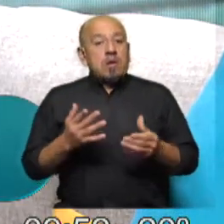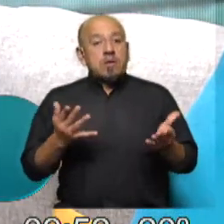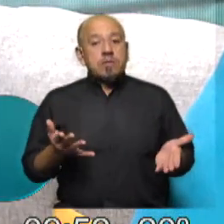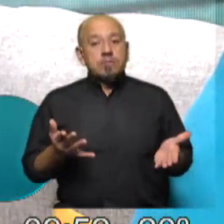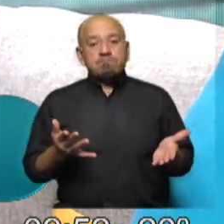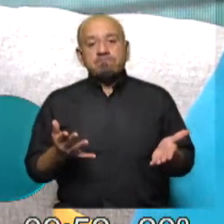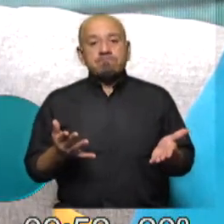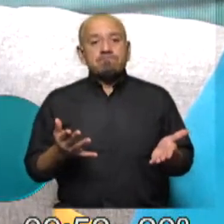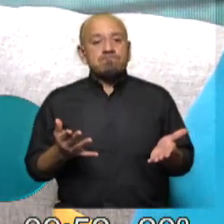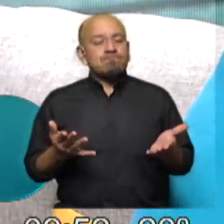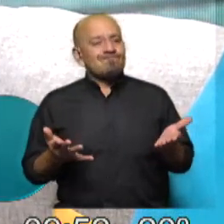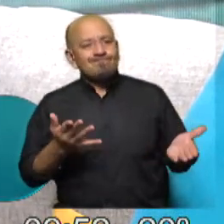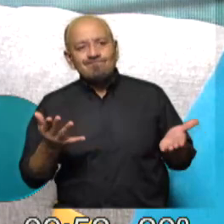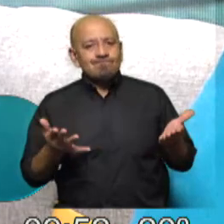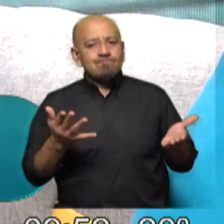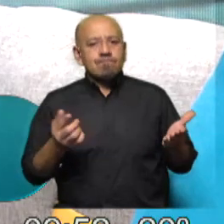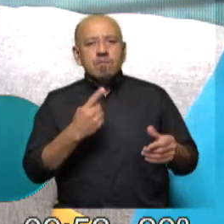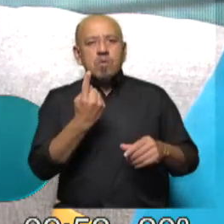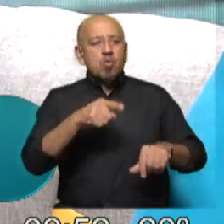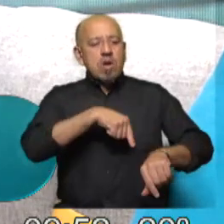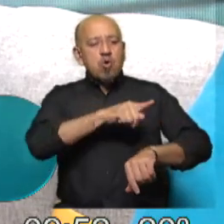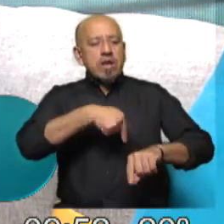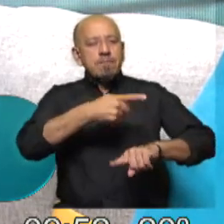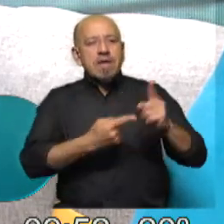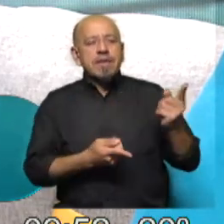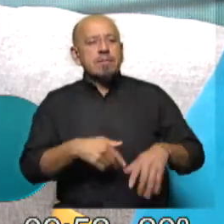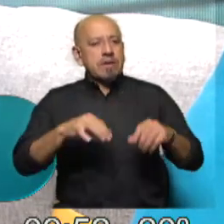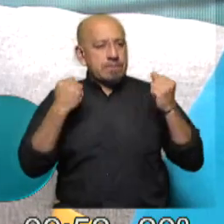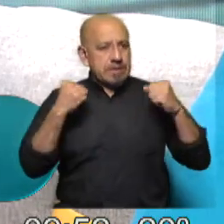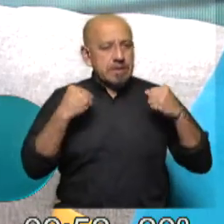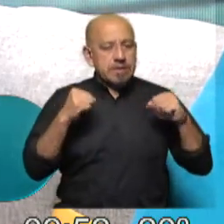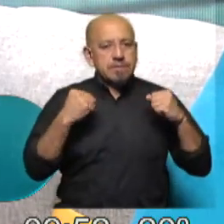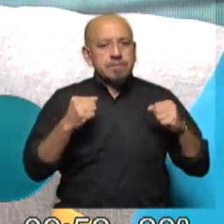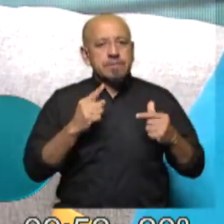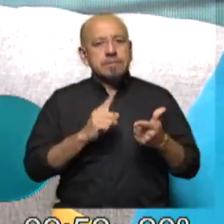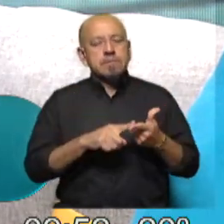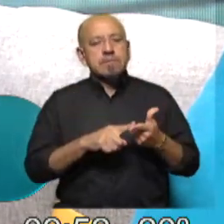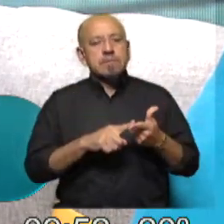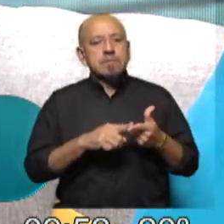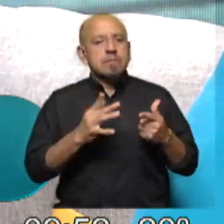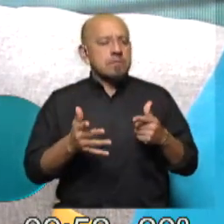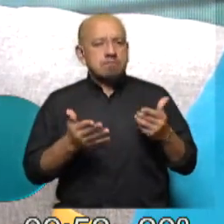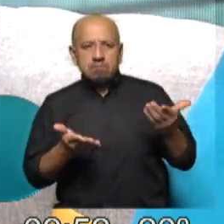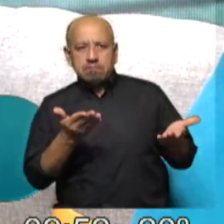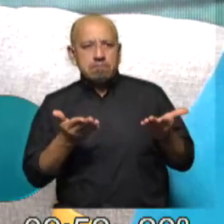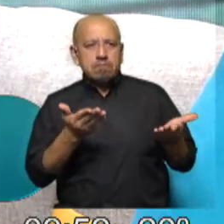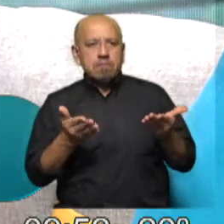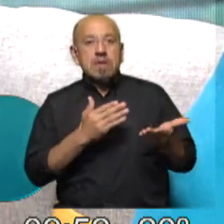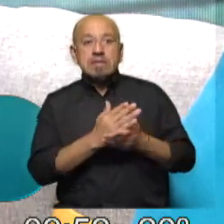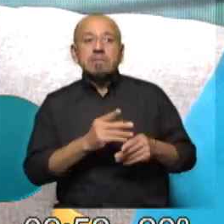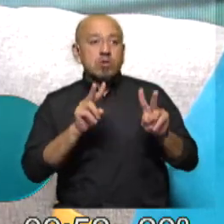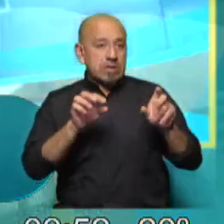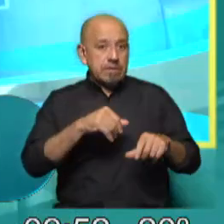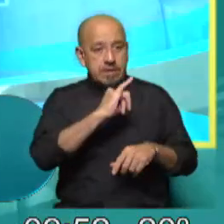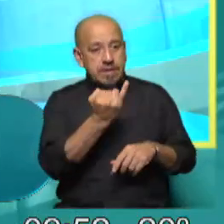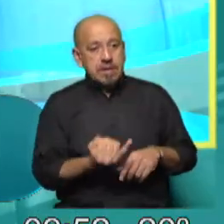por promedio una hora y media de entrenamiento y compensarlo siempre con la dieta, ¿no? O